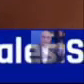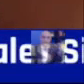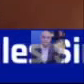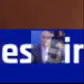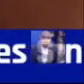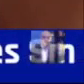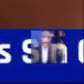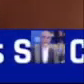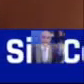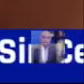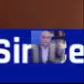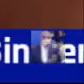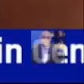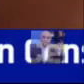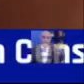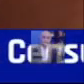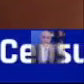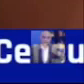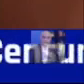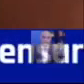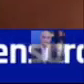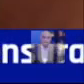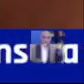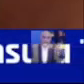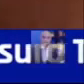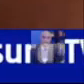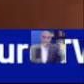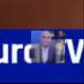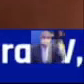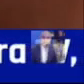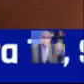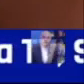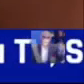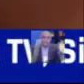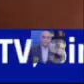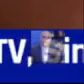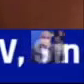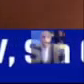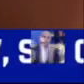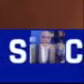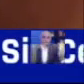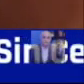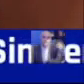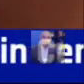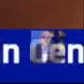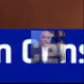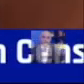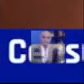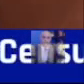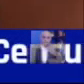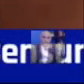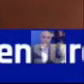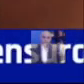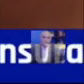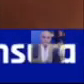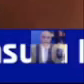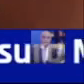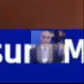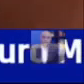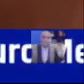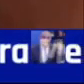lector y con mucho cariño hacia los colegas que todavía quedan allí. Es una lástima que